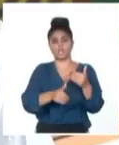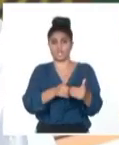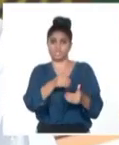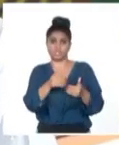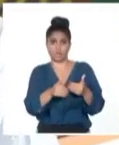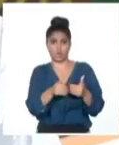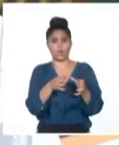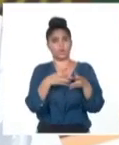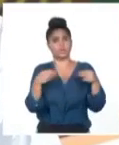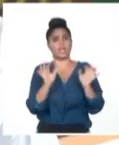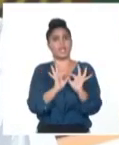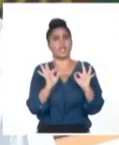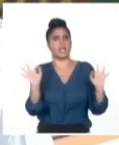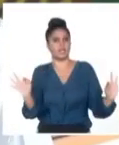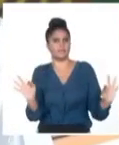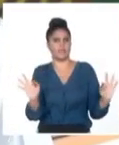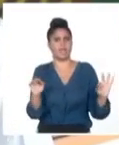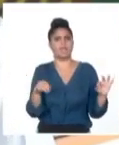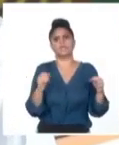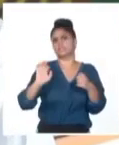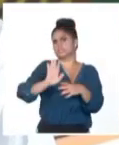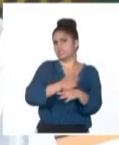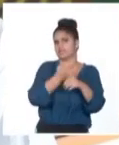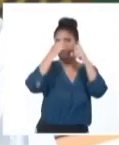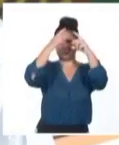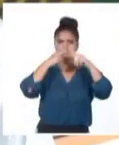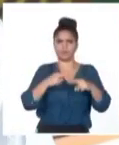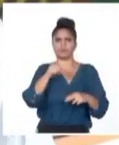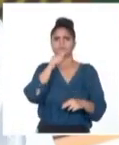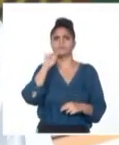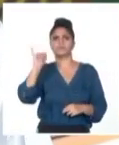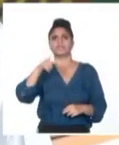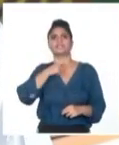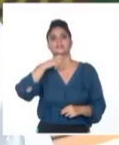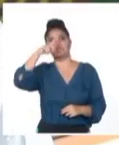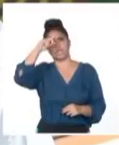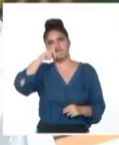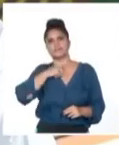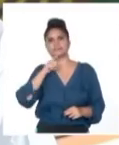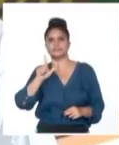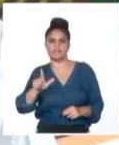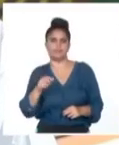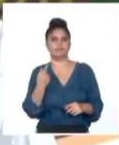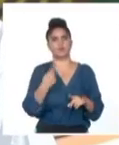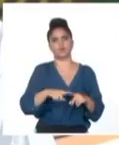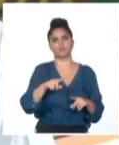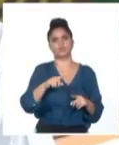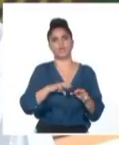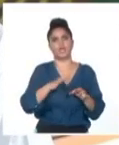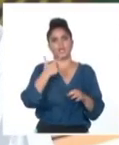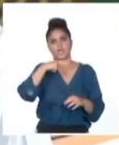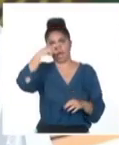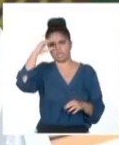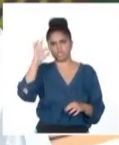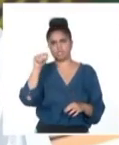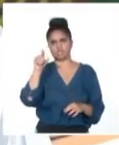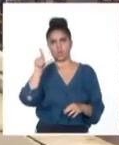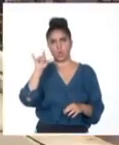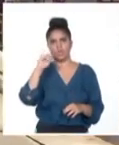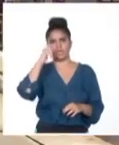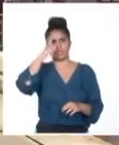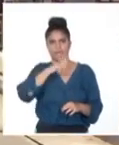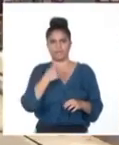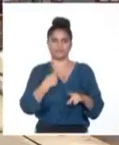ser diésel, gasolina, gas licuado y tubo combustible, que es muy necesario para el tema, para los aeropuertos de este